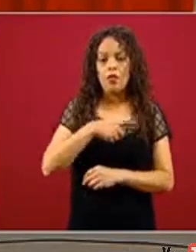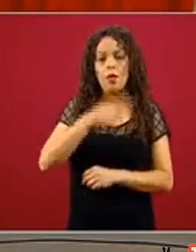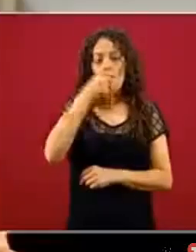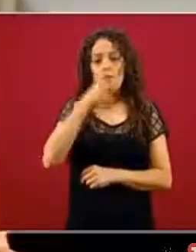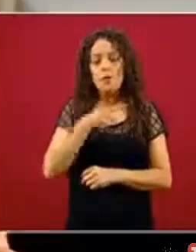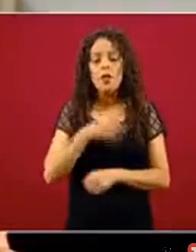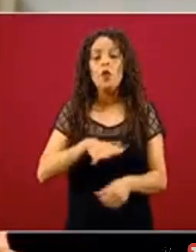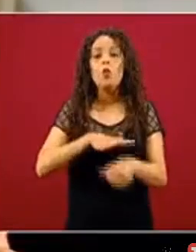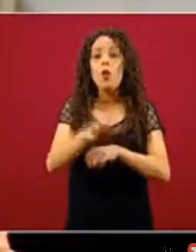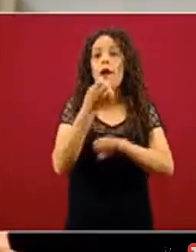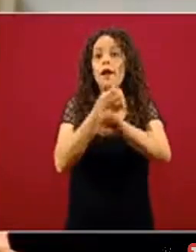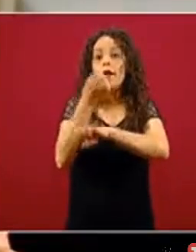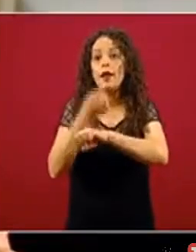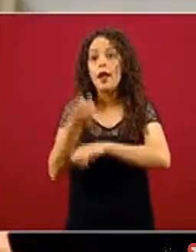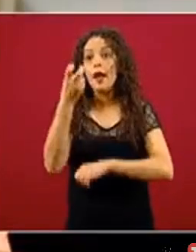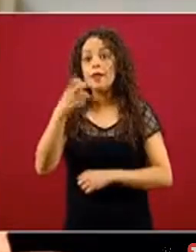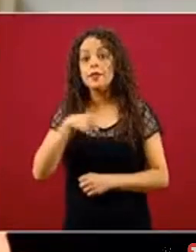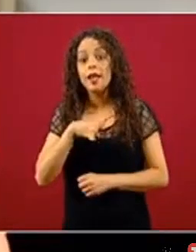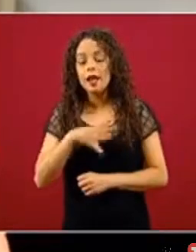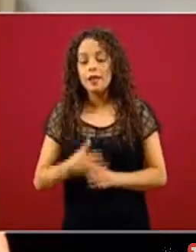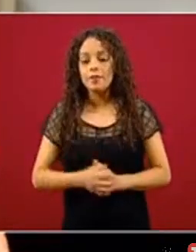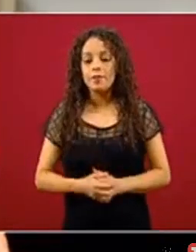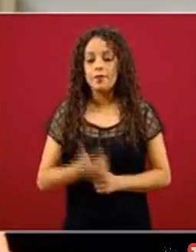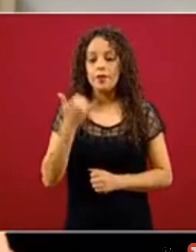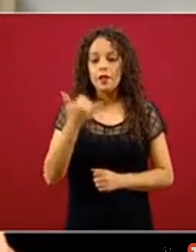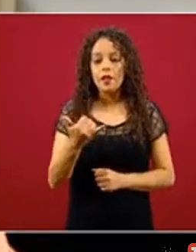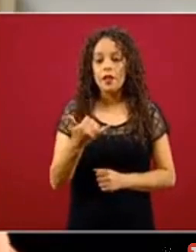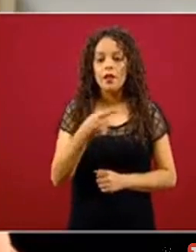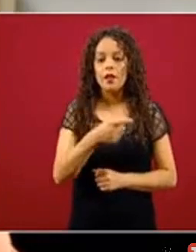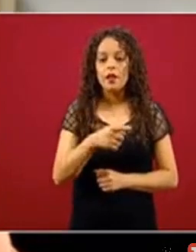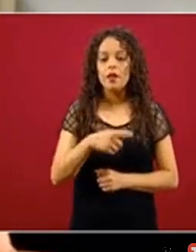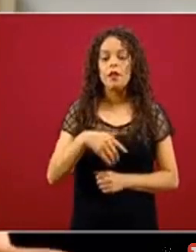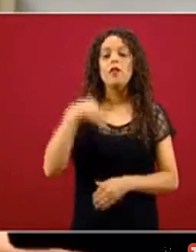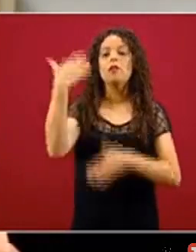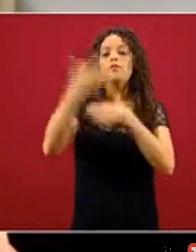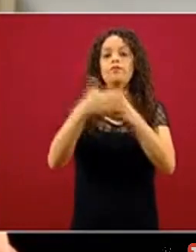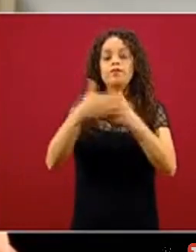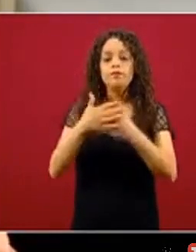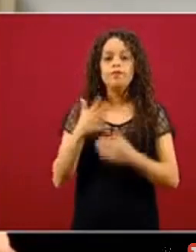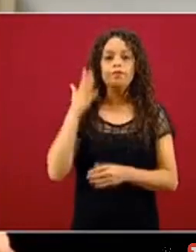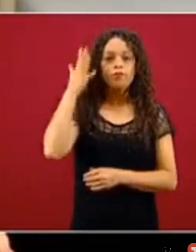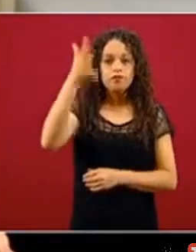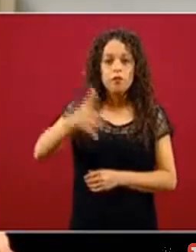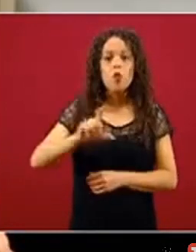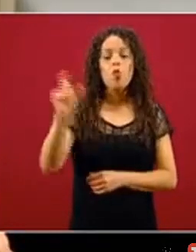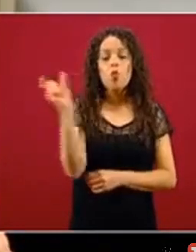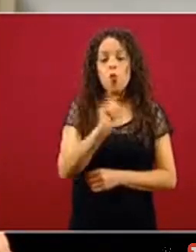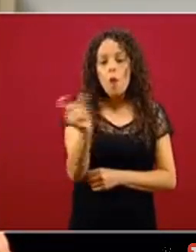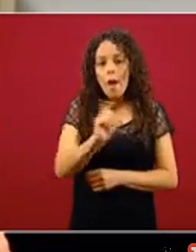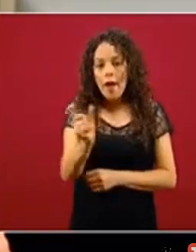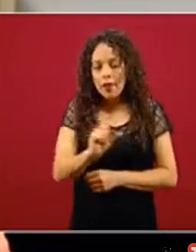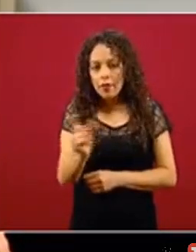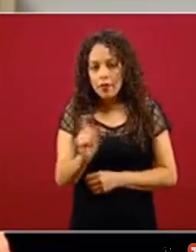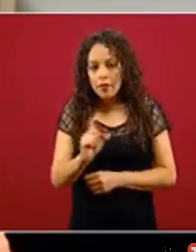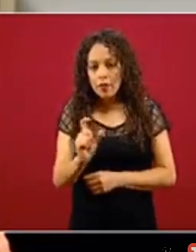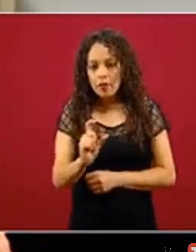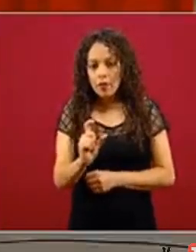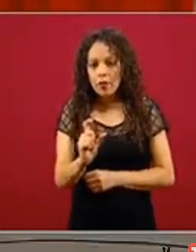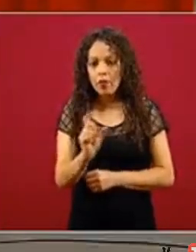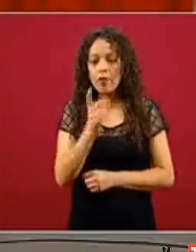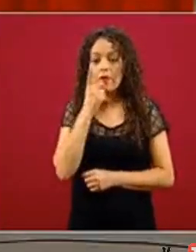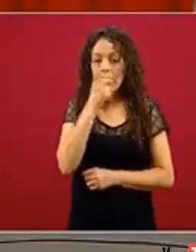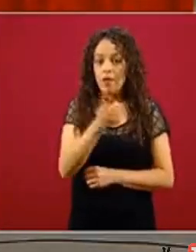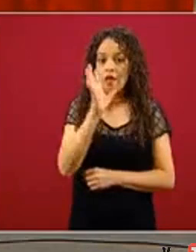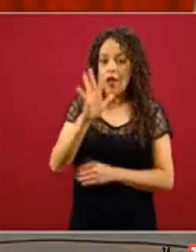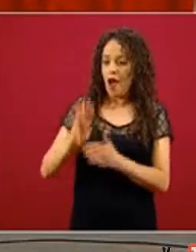es posible el pronóstico que se tenga para cuándo comenzará finalmente a verse esto que decía de que la curva ya se empiece a aplanar. Y